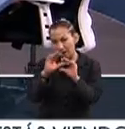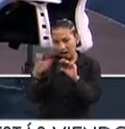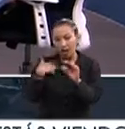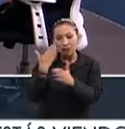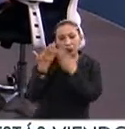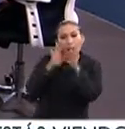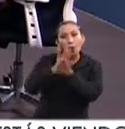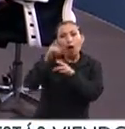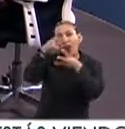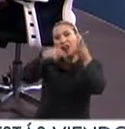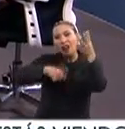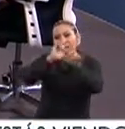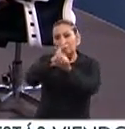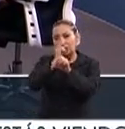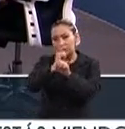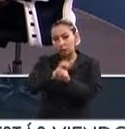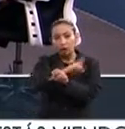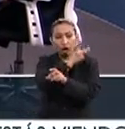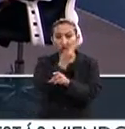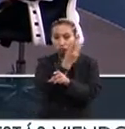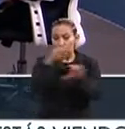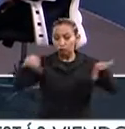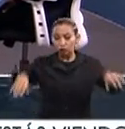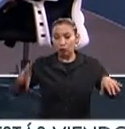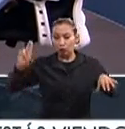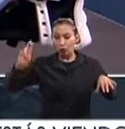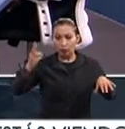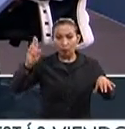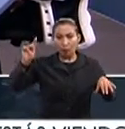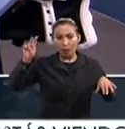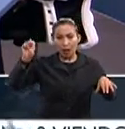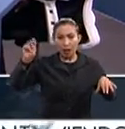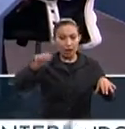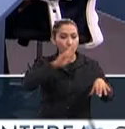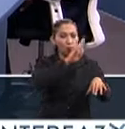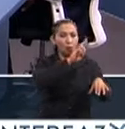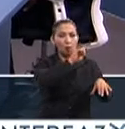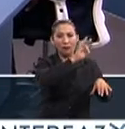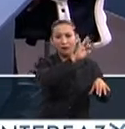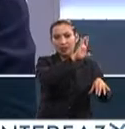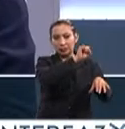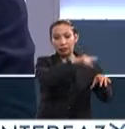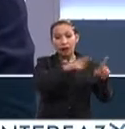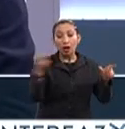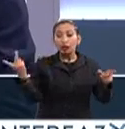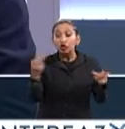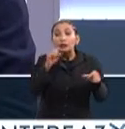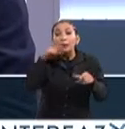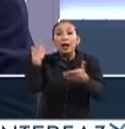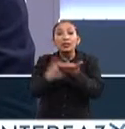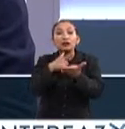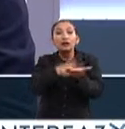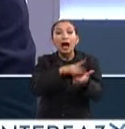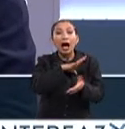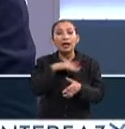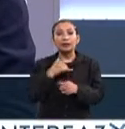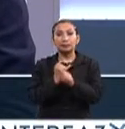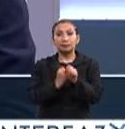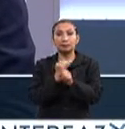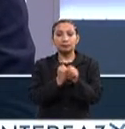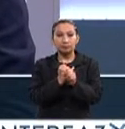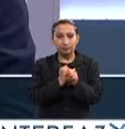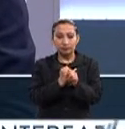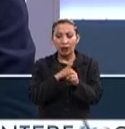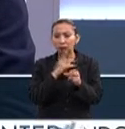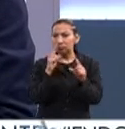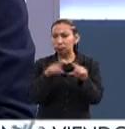oferta educativa, y en ambas universidades también está la parte de la investigación, que es otra de las funciones sustanciales.